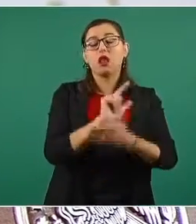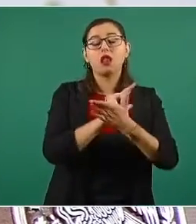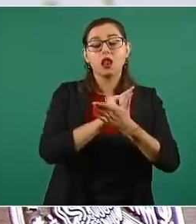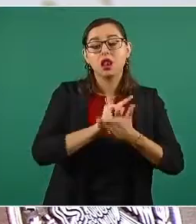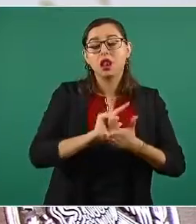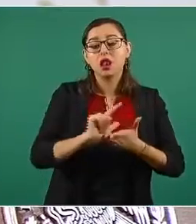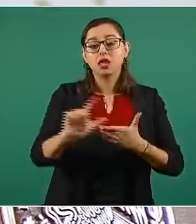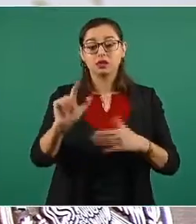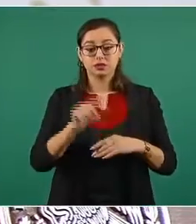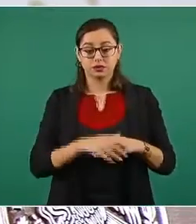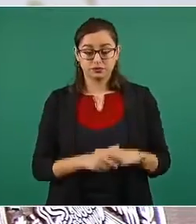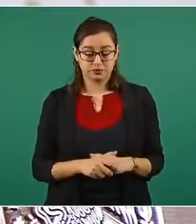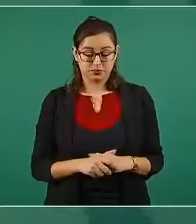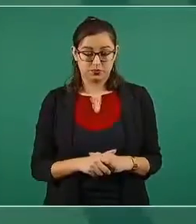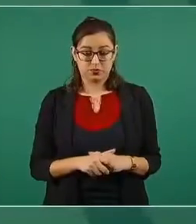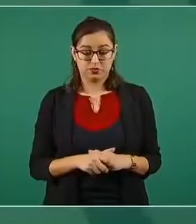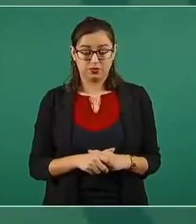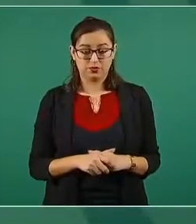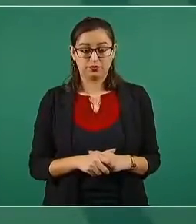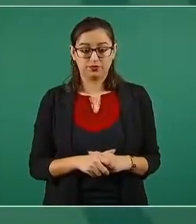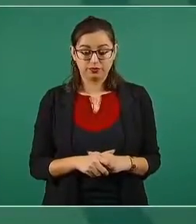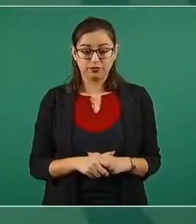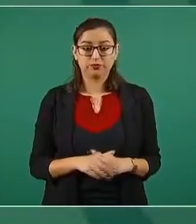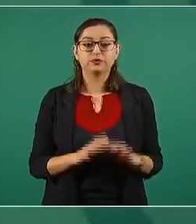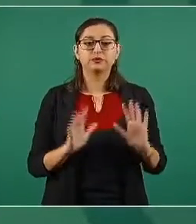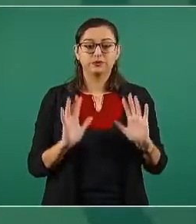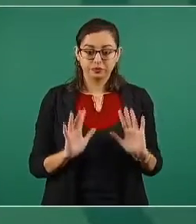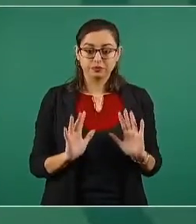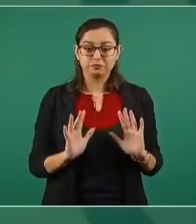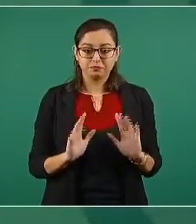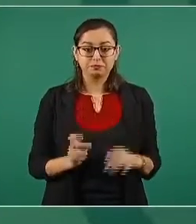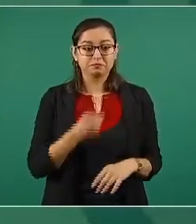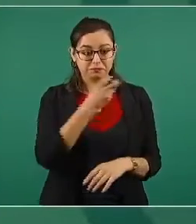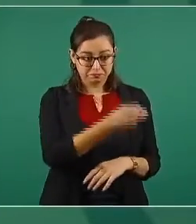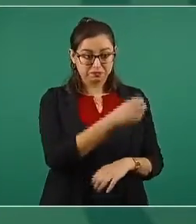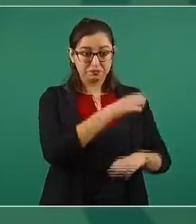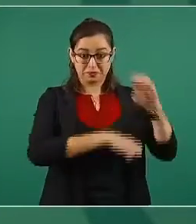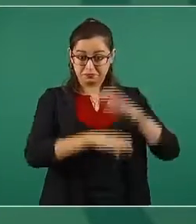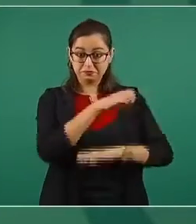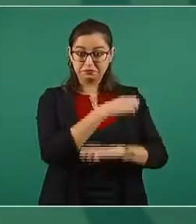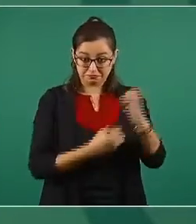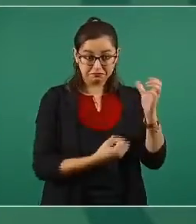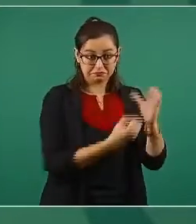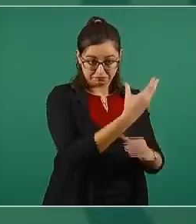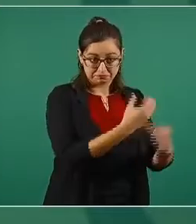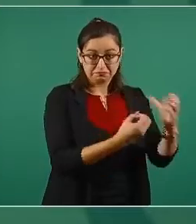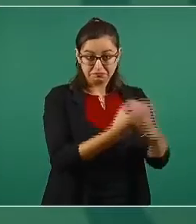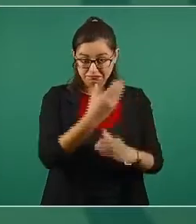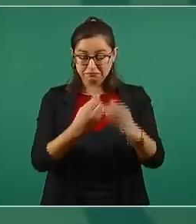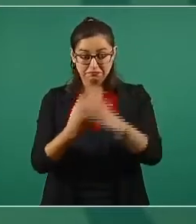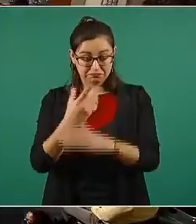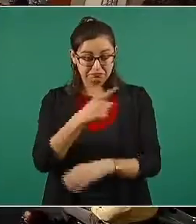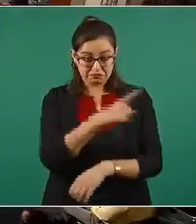que se puso de moda. Bueno, todas esas nuevas empresas